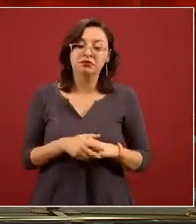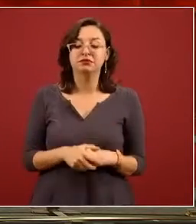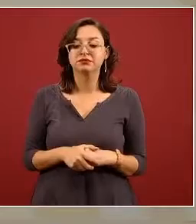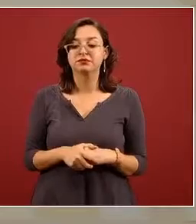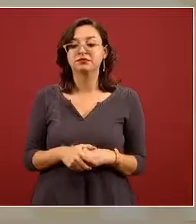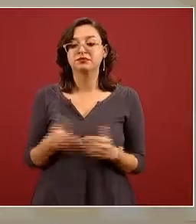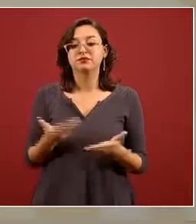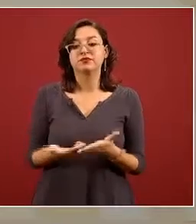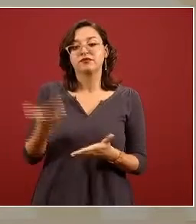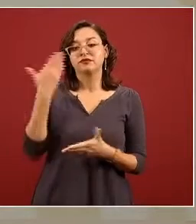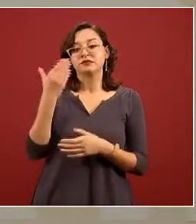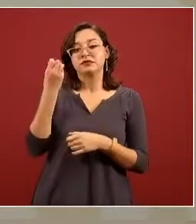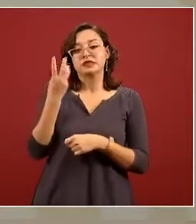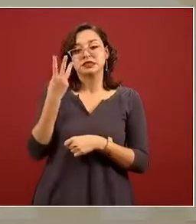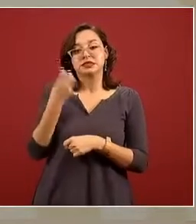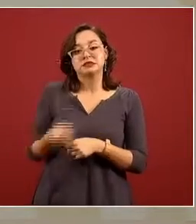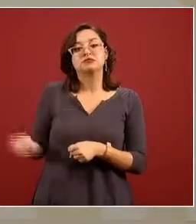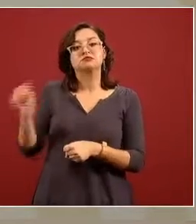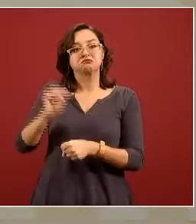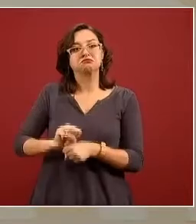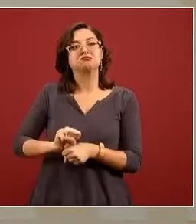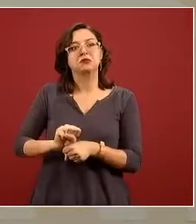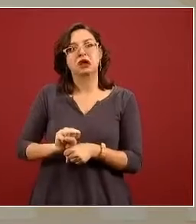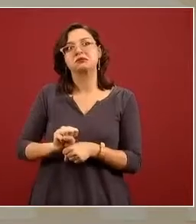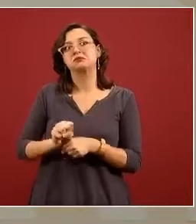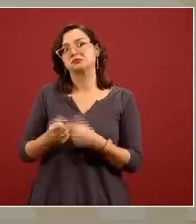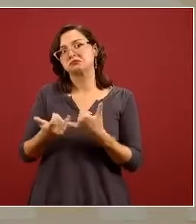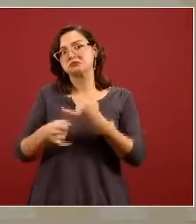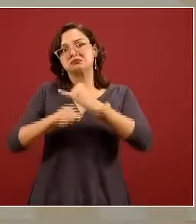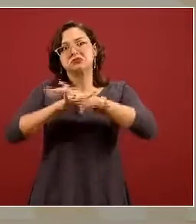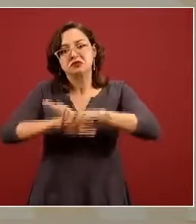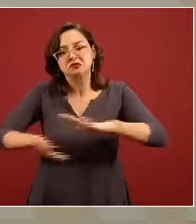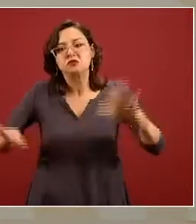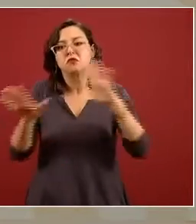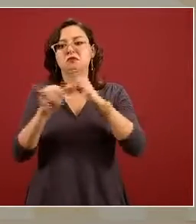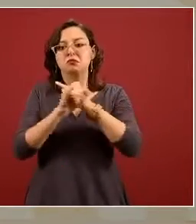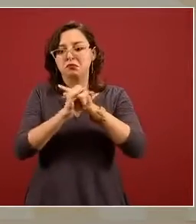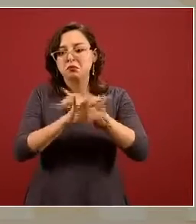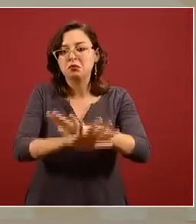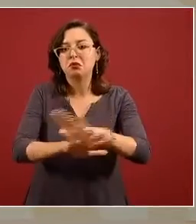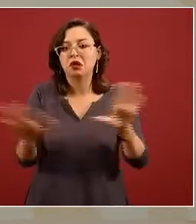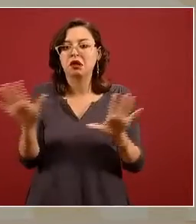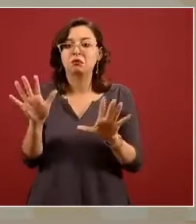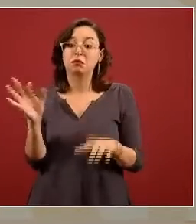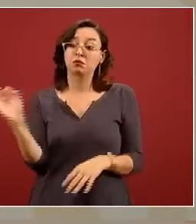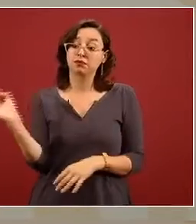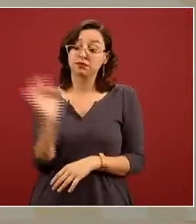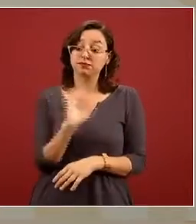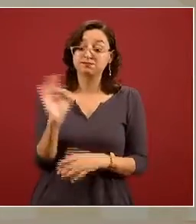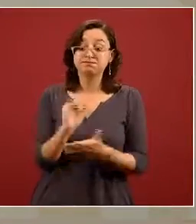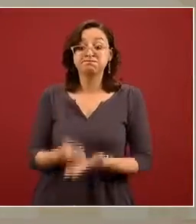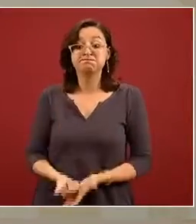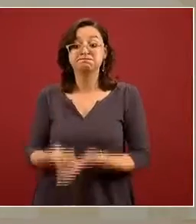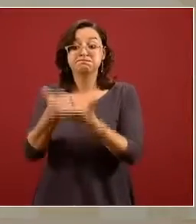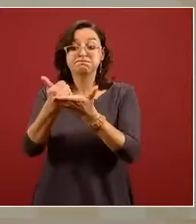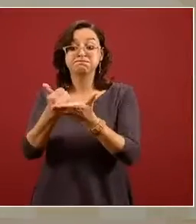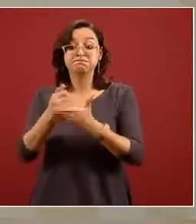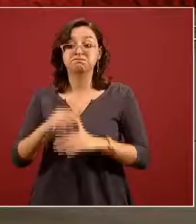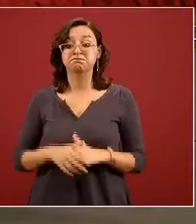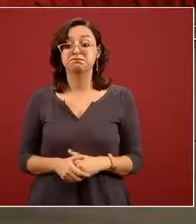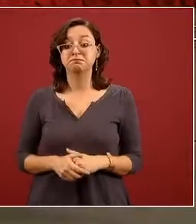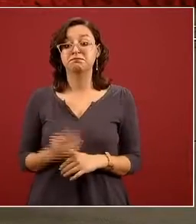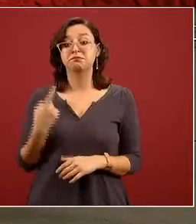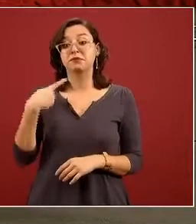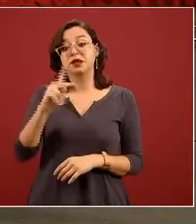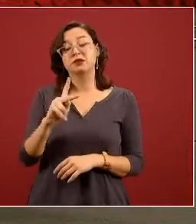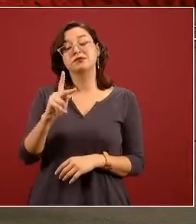hace como 3 semanas aproximadamente salieron artículos de prensa que referían que esto podría ser útil. Y aquí quiero hacer una